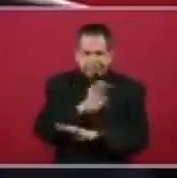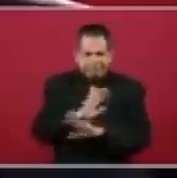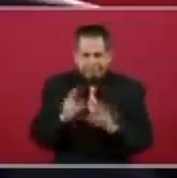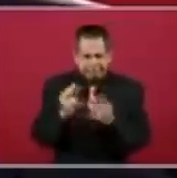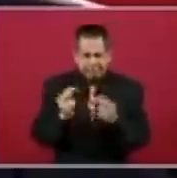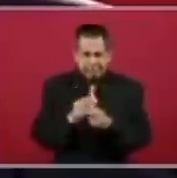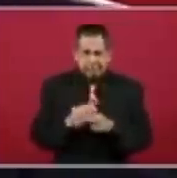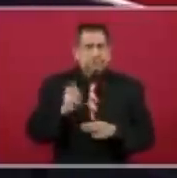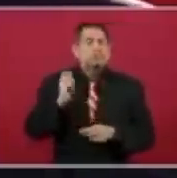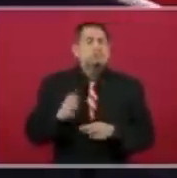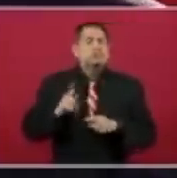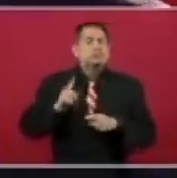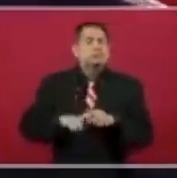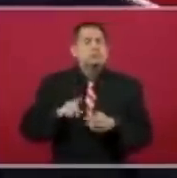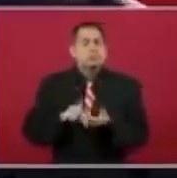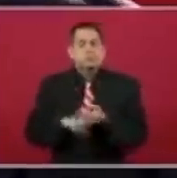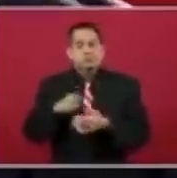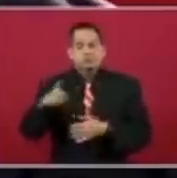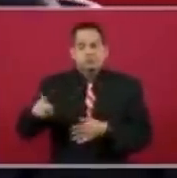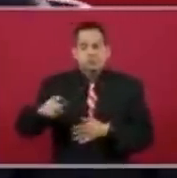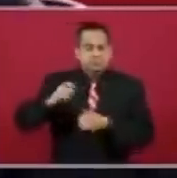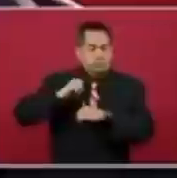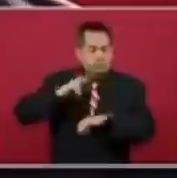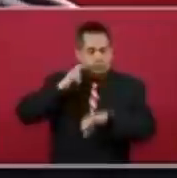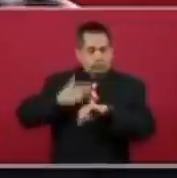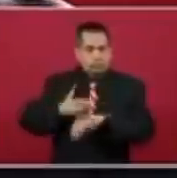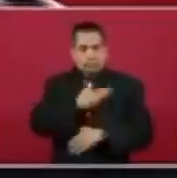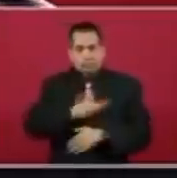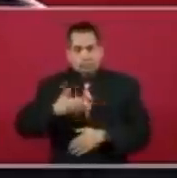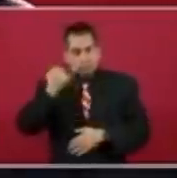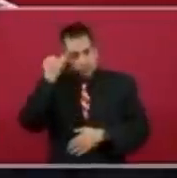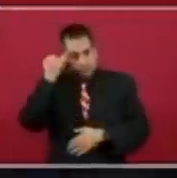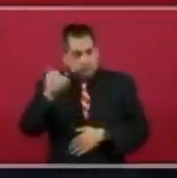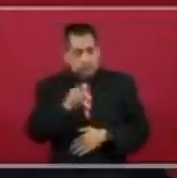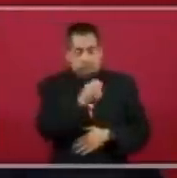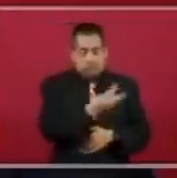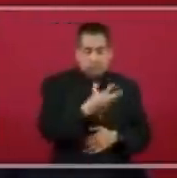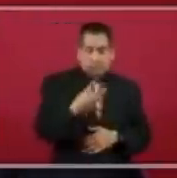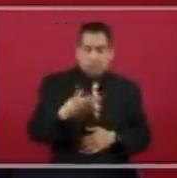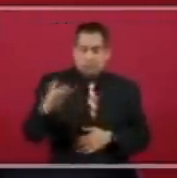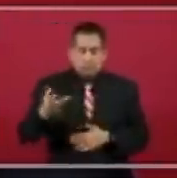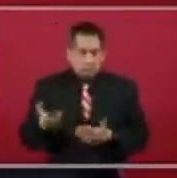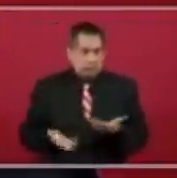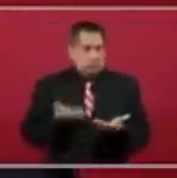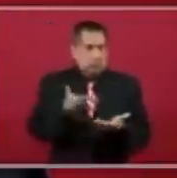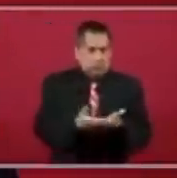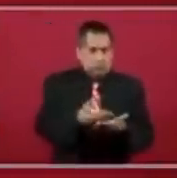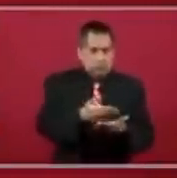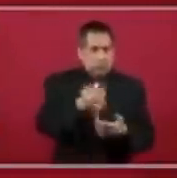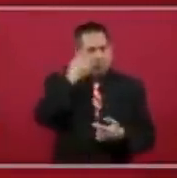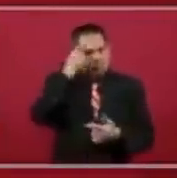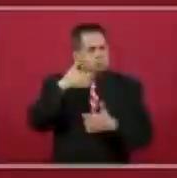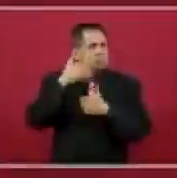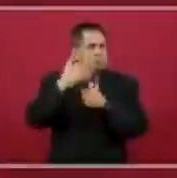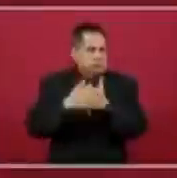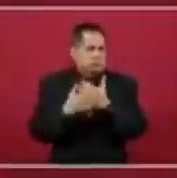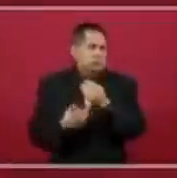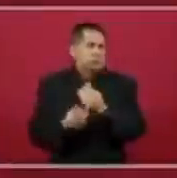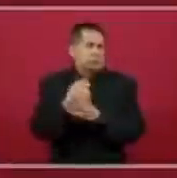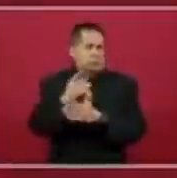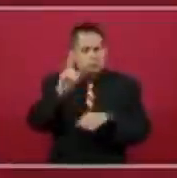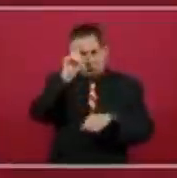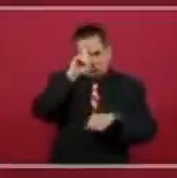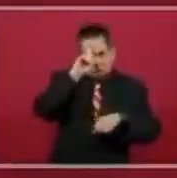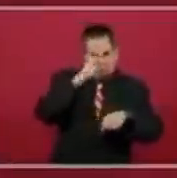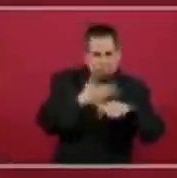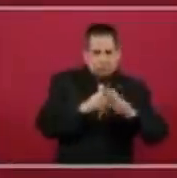Es facultad del titular del Ejecutivo presentar las ternas para los nuevos